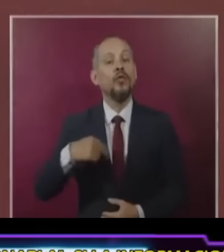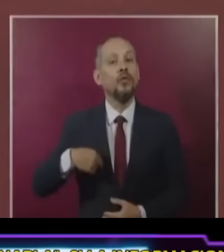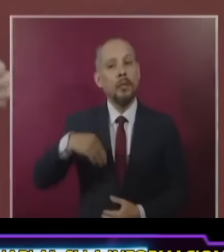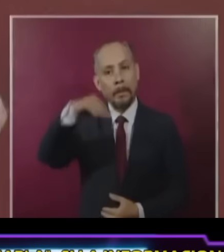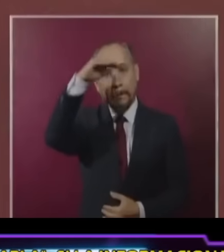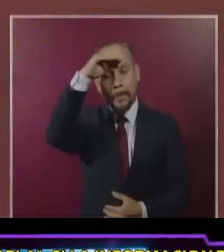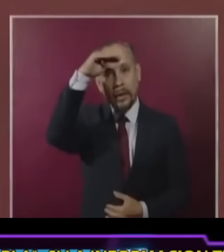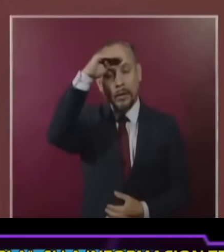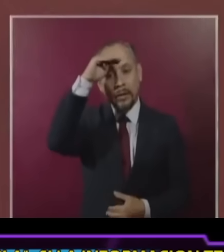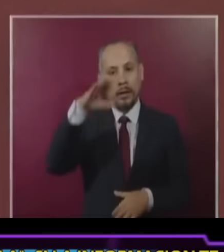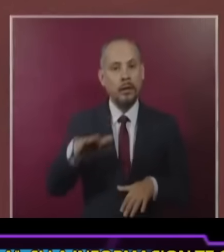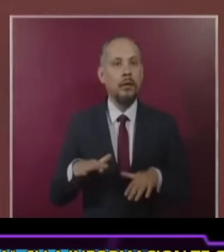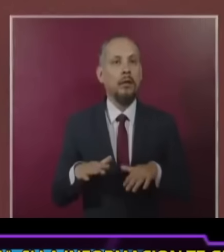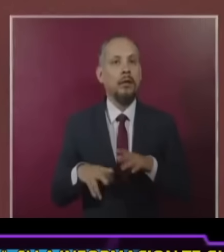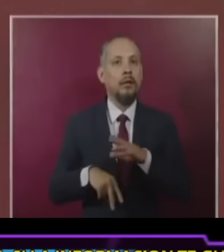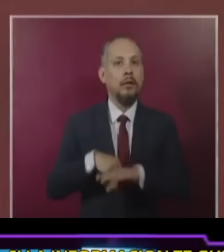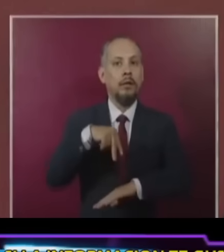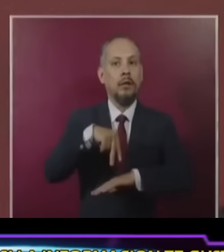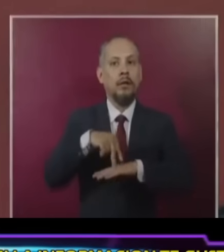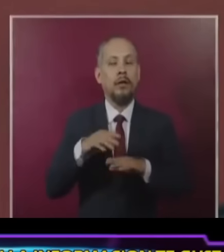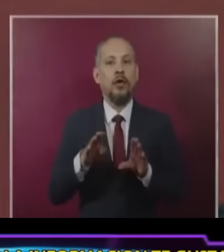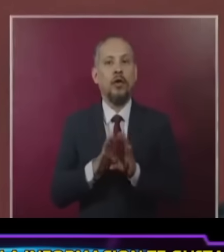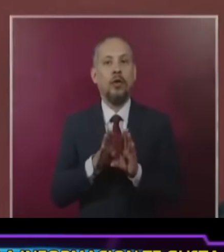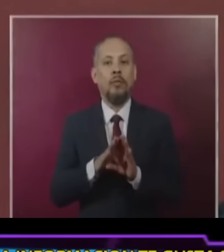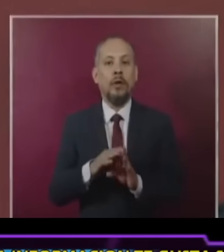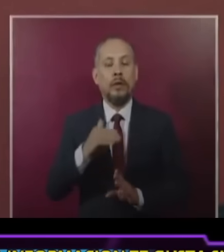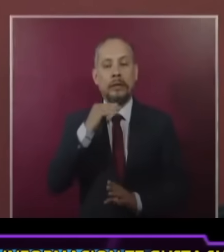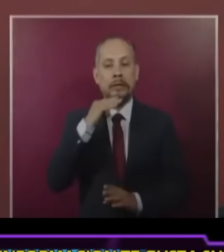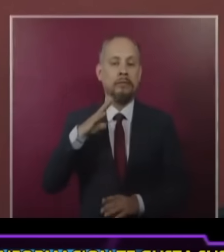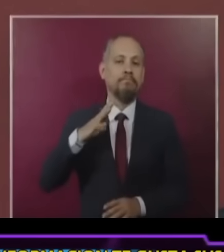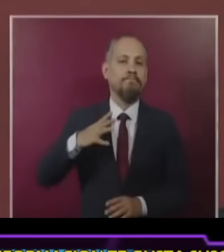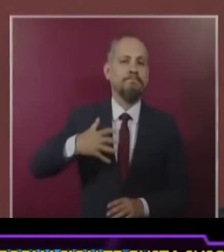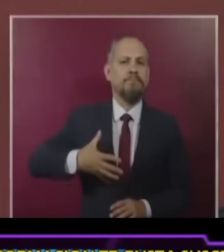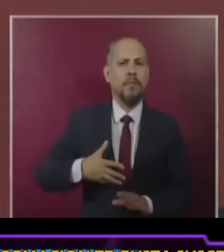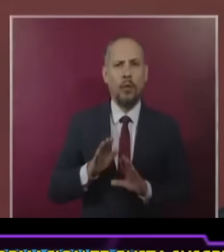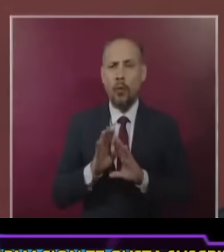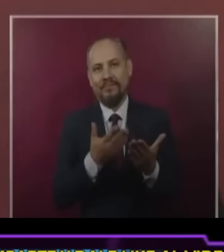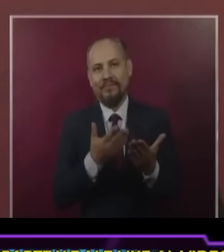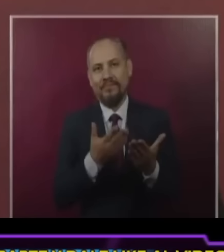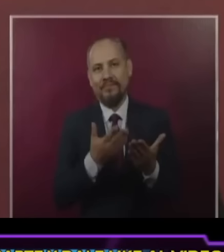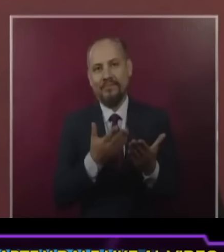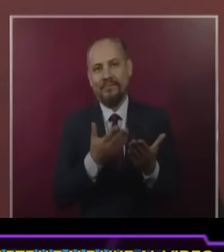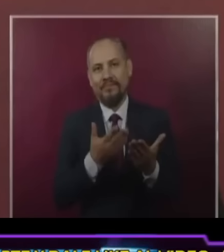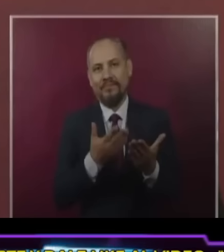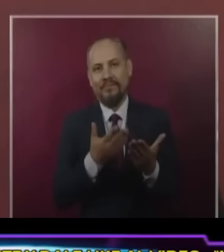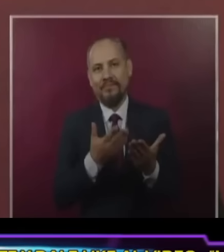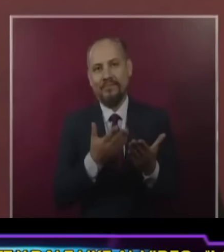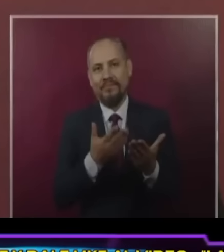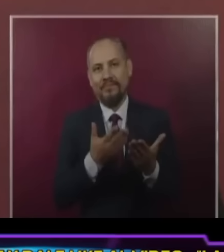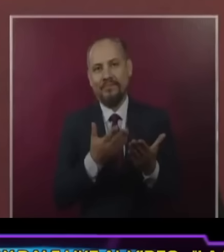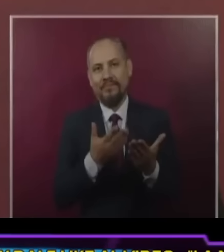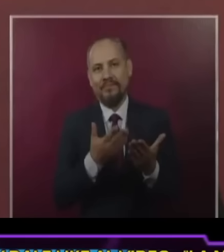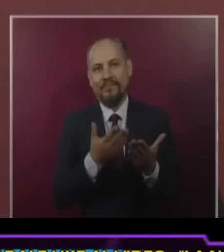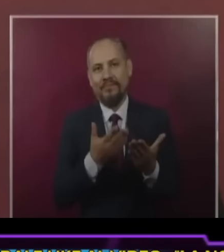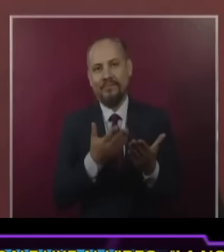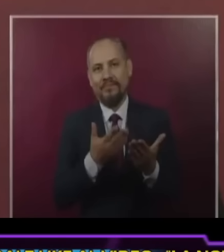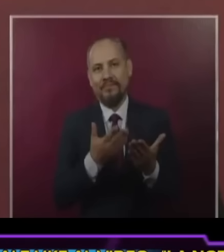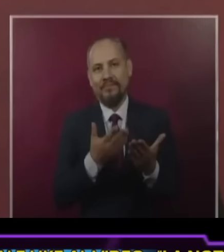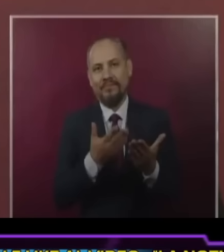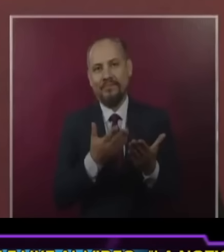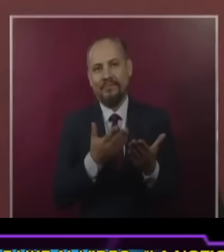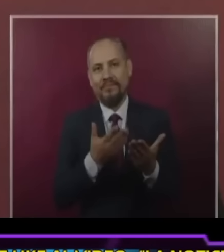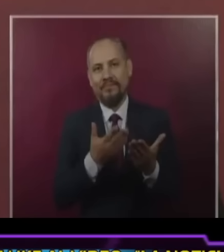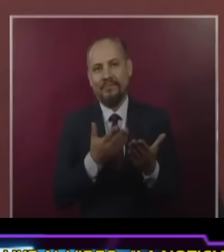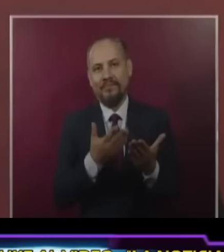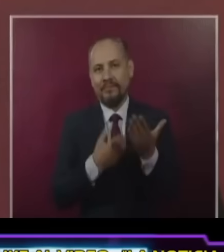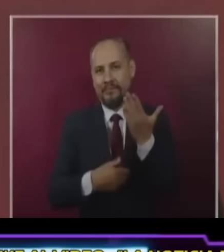que nunca eh perdamos ese arraigo a los principios de morena sí deje correr la participación